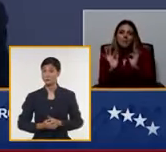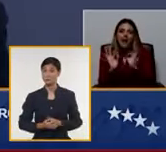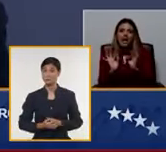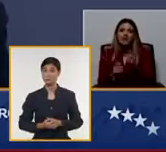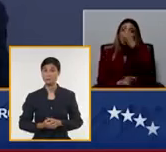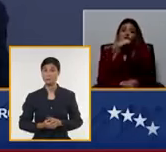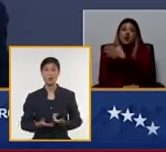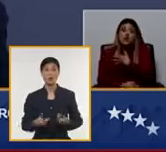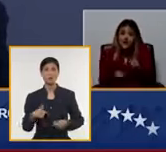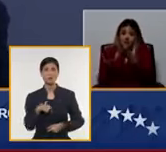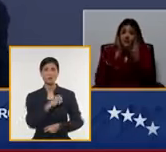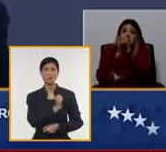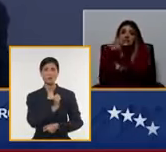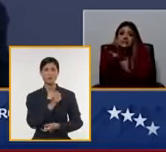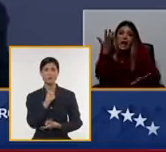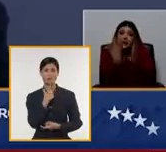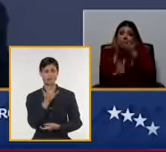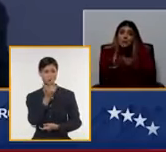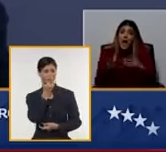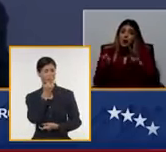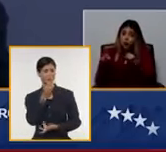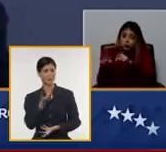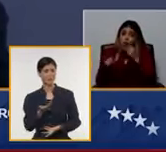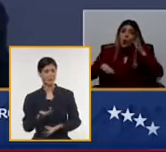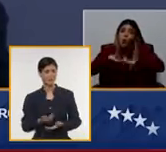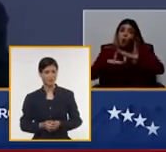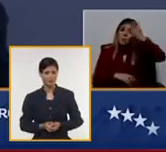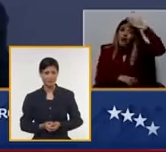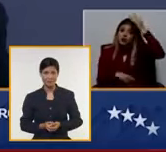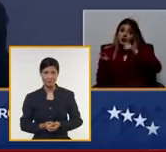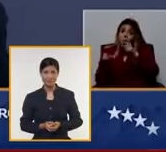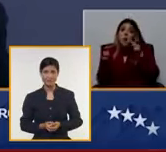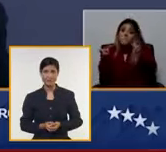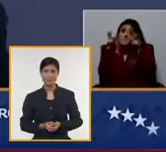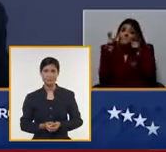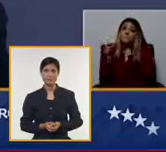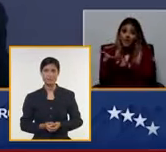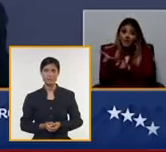Le quieren manchar las manos de sangre a Donald Trump.